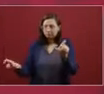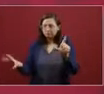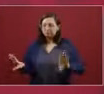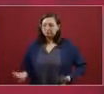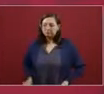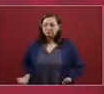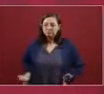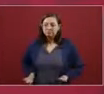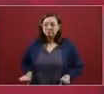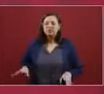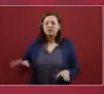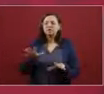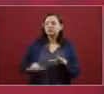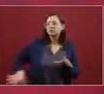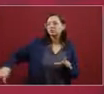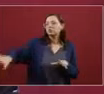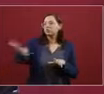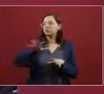dimensión social,